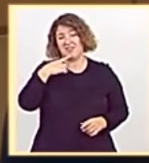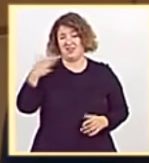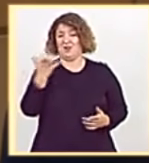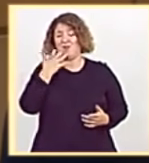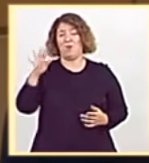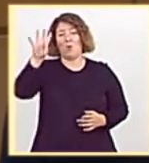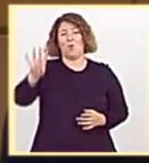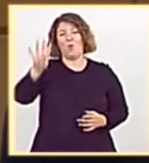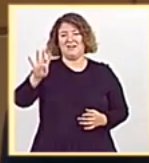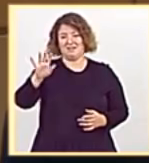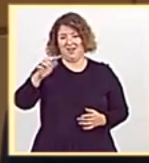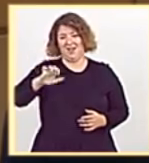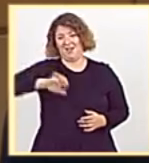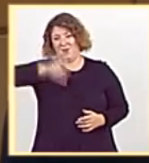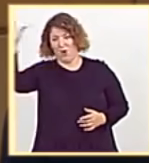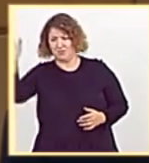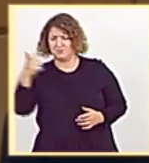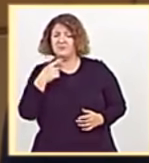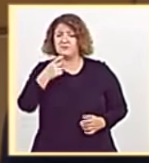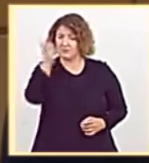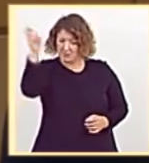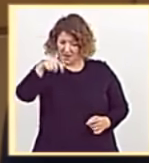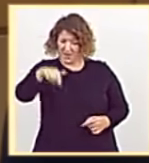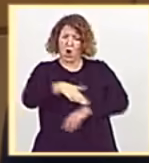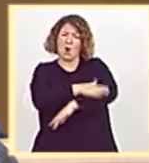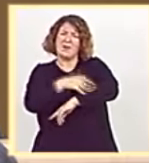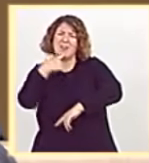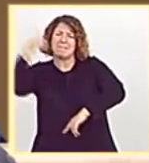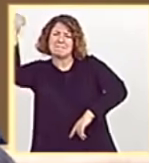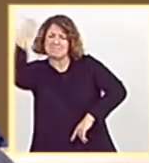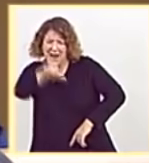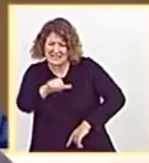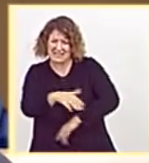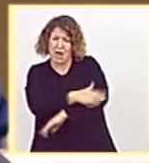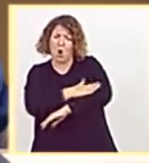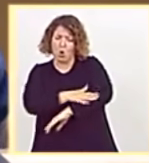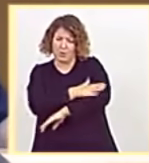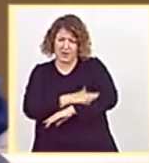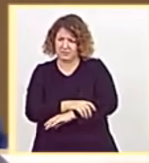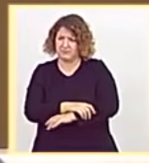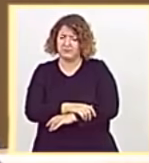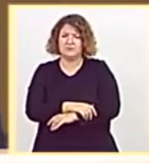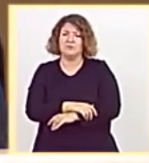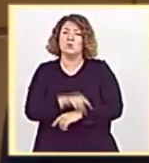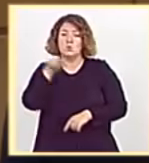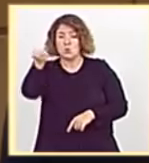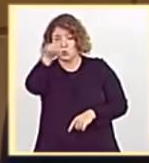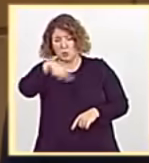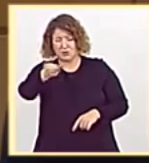llamar machista al gobierno. Ustedes que han recortado en políticas de,